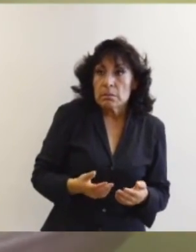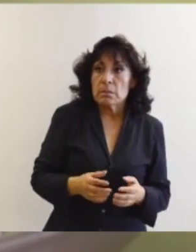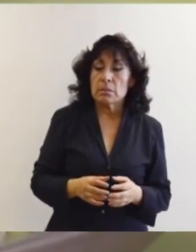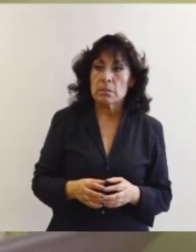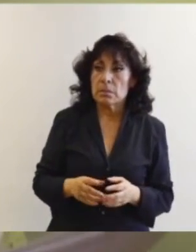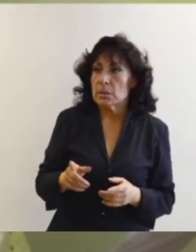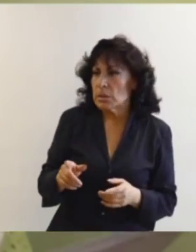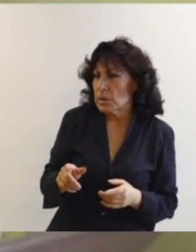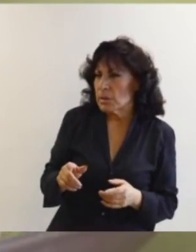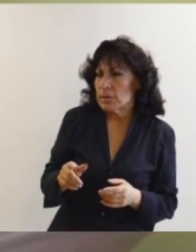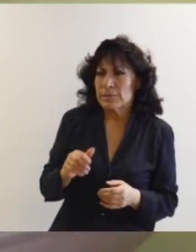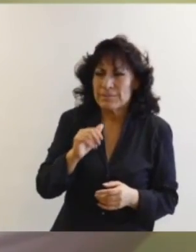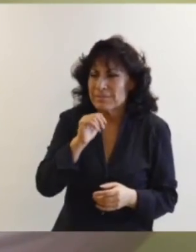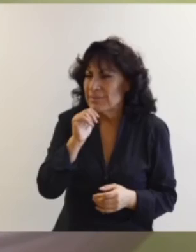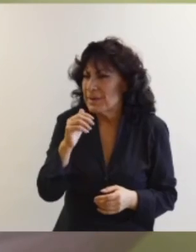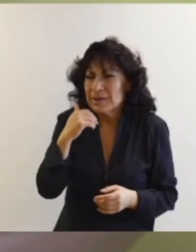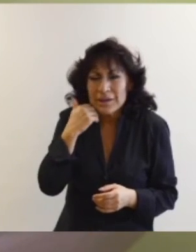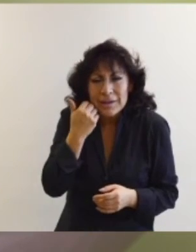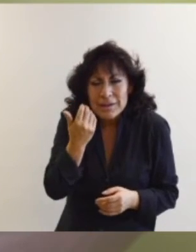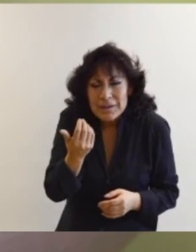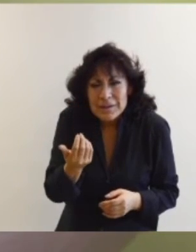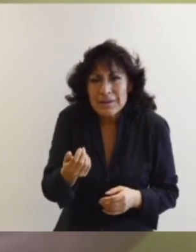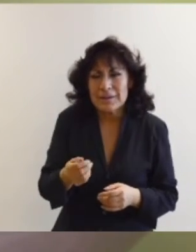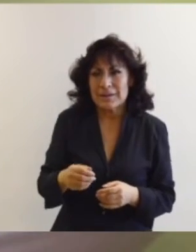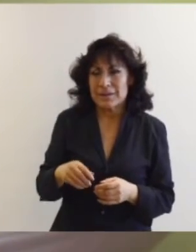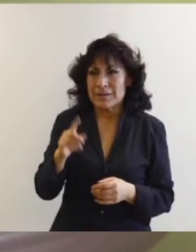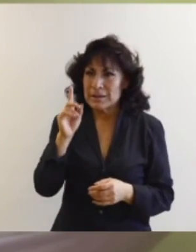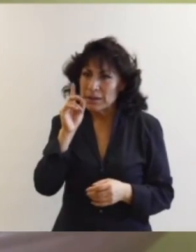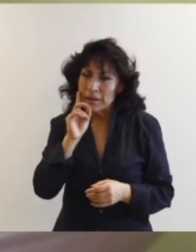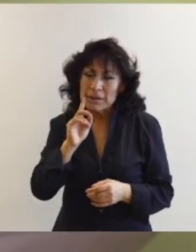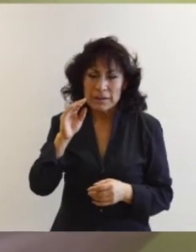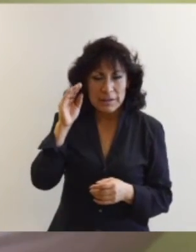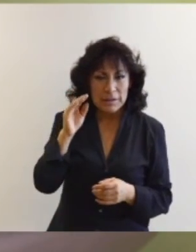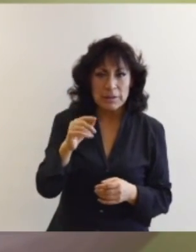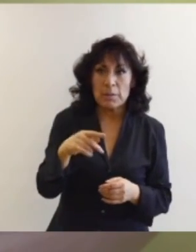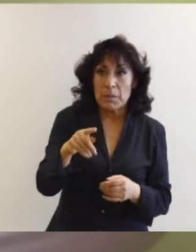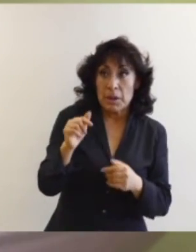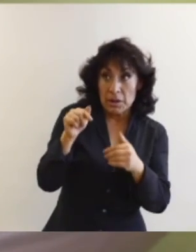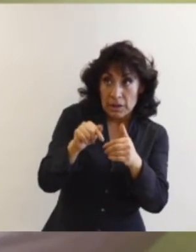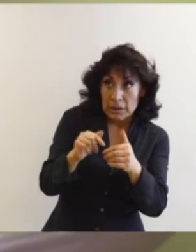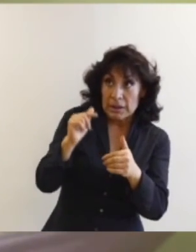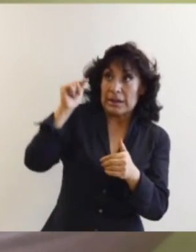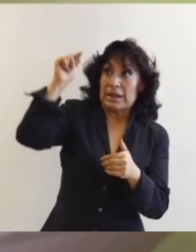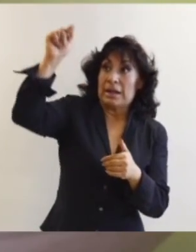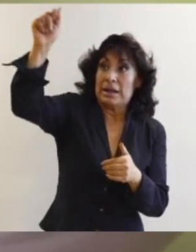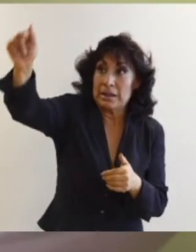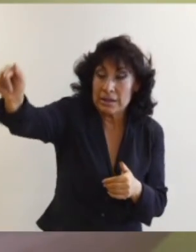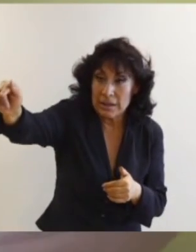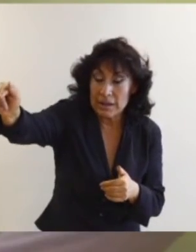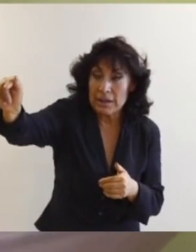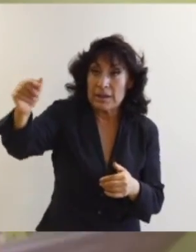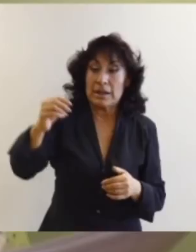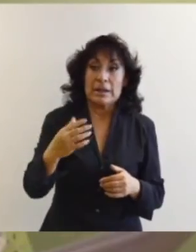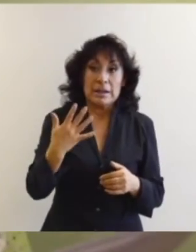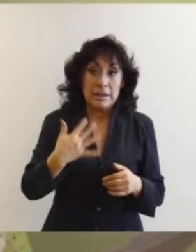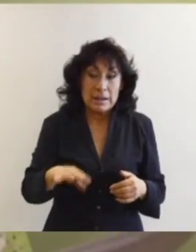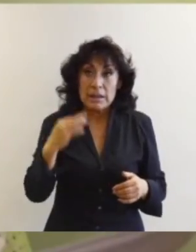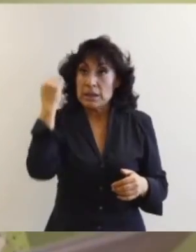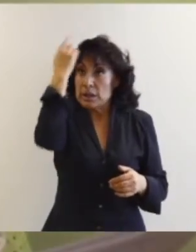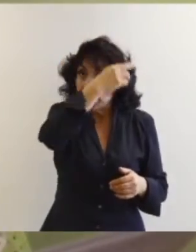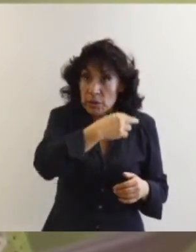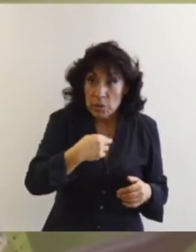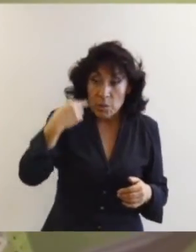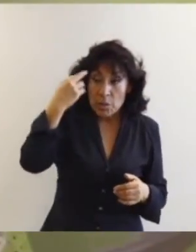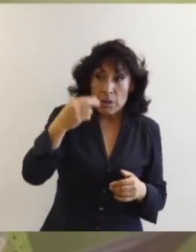Yo no quiero nada, señora. Le digo solamente que de aquí a Ixcatiopan hay 10 horas de